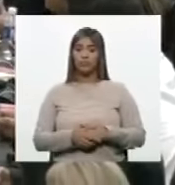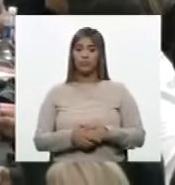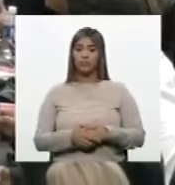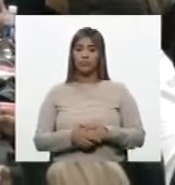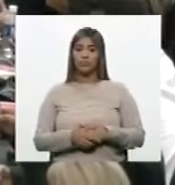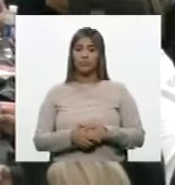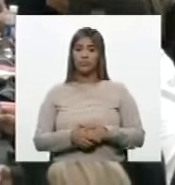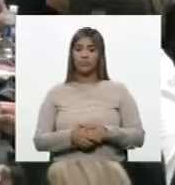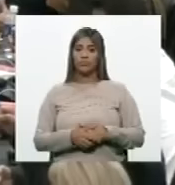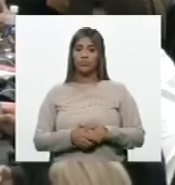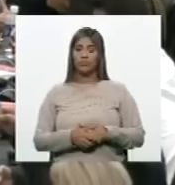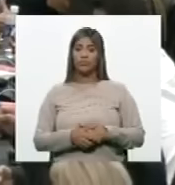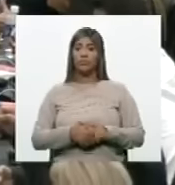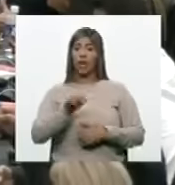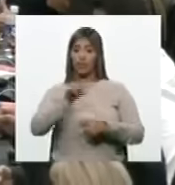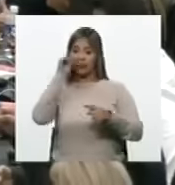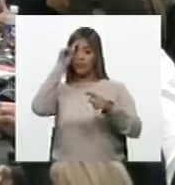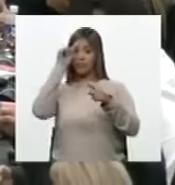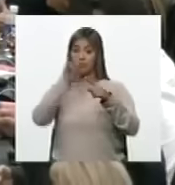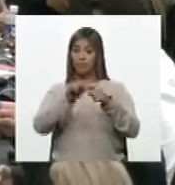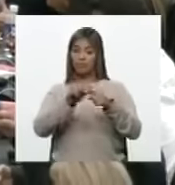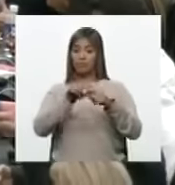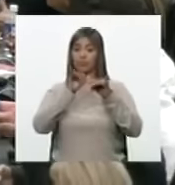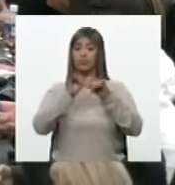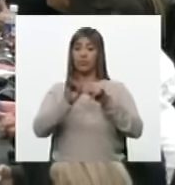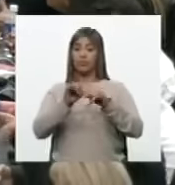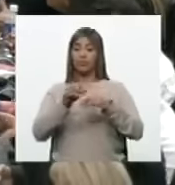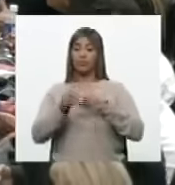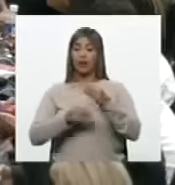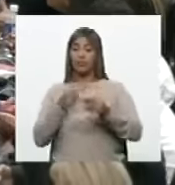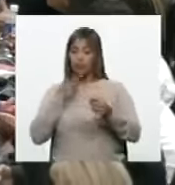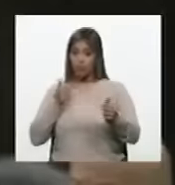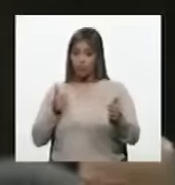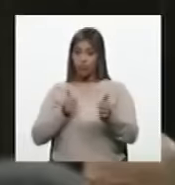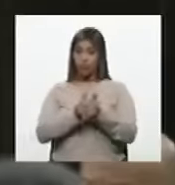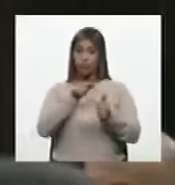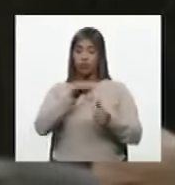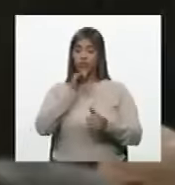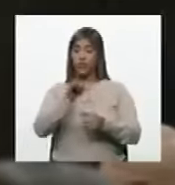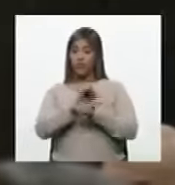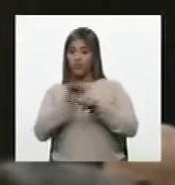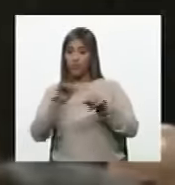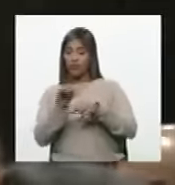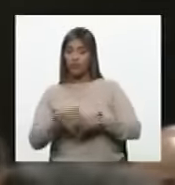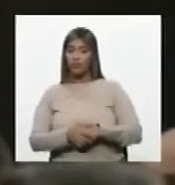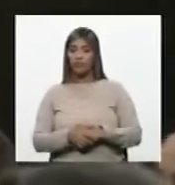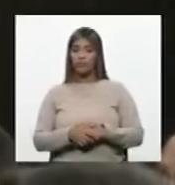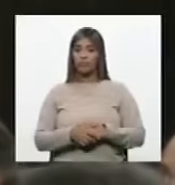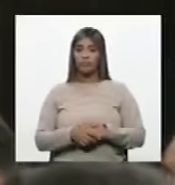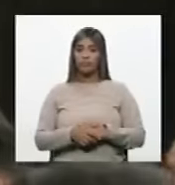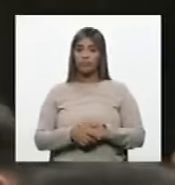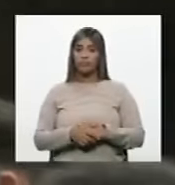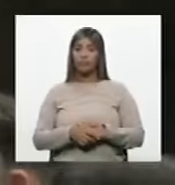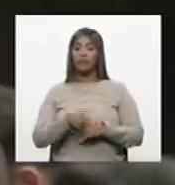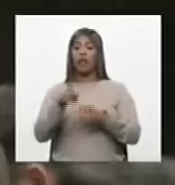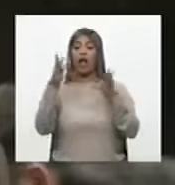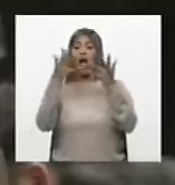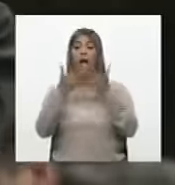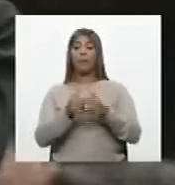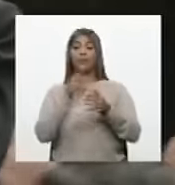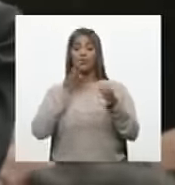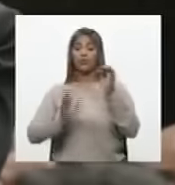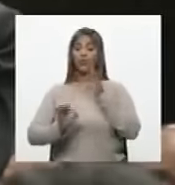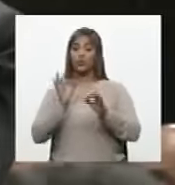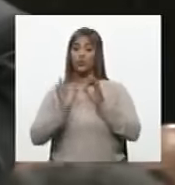Están vigentes. En ese sentido, con esta salvedad, acompañamos este informe final y que la Administración de